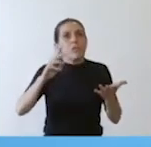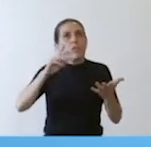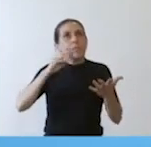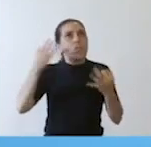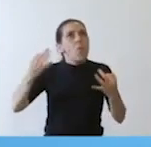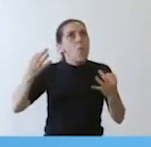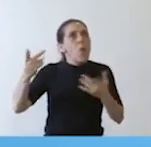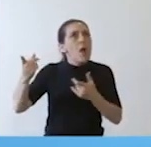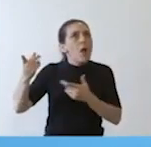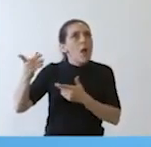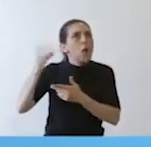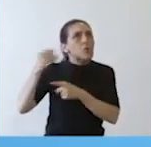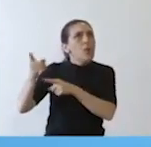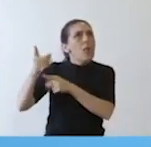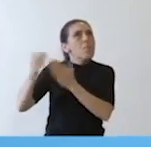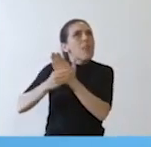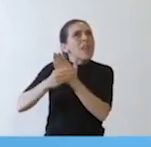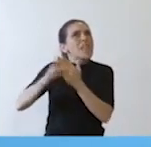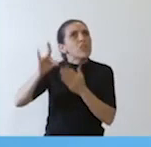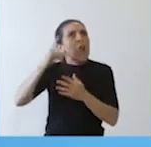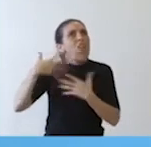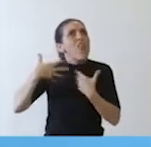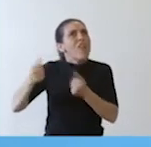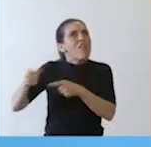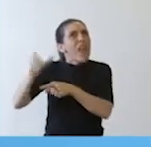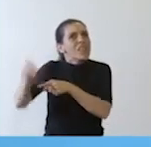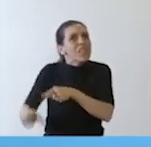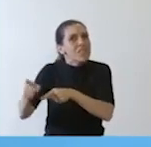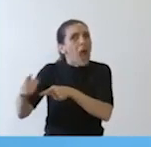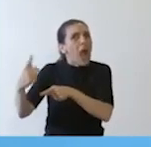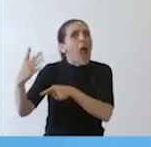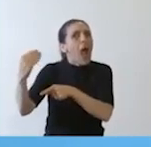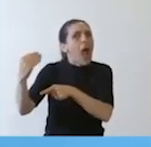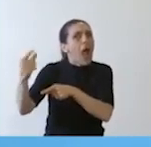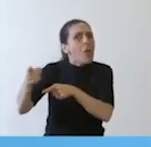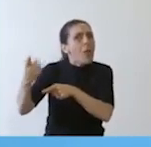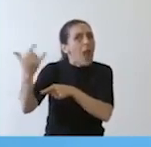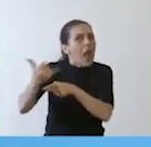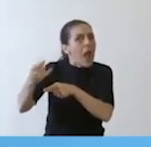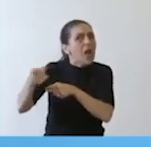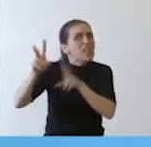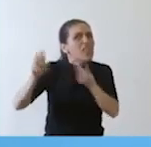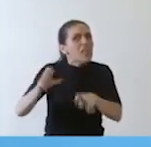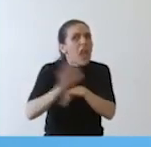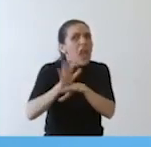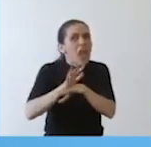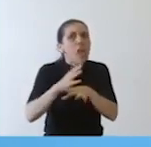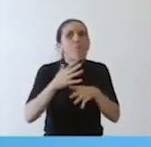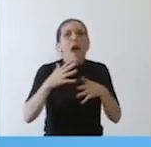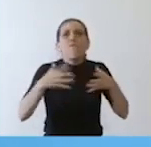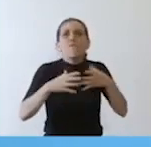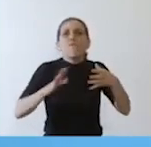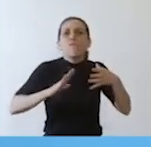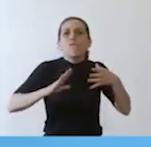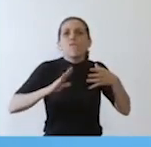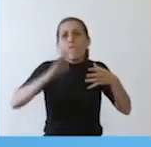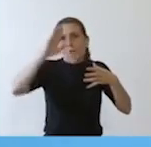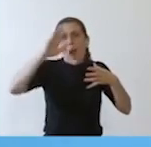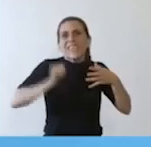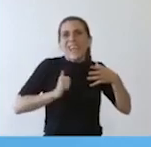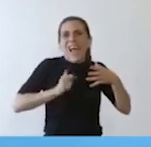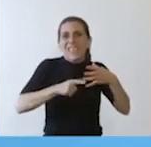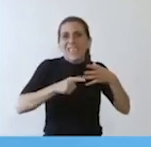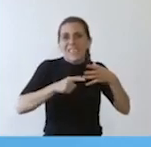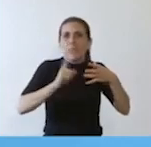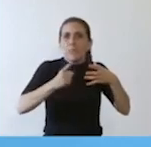por ejemplo, el ministro de Defensa hablaba de las posibilidades que tienen las estructuras de las Fuerzas Armadas, lo mismo dijo la ministra de